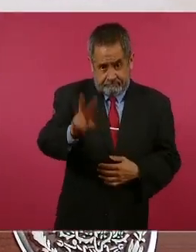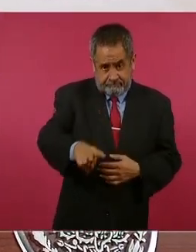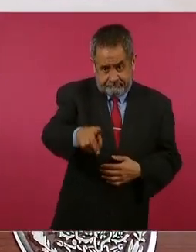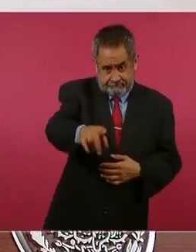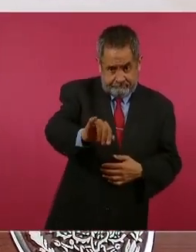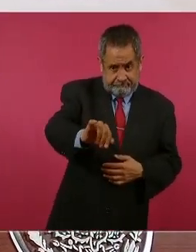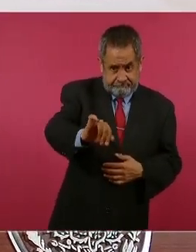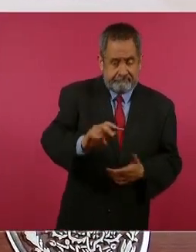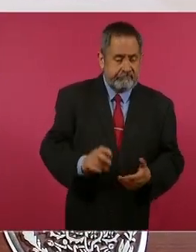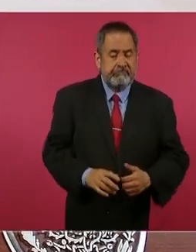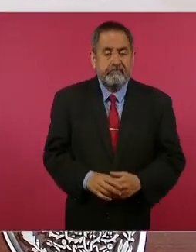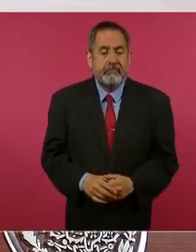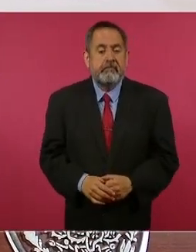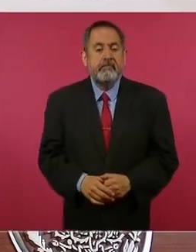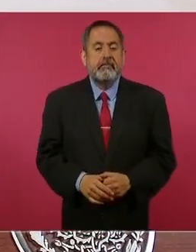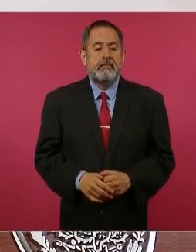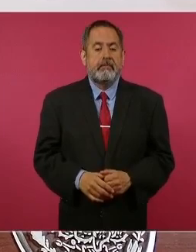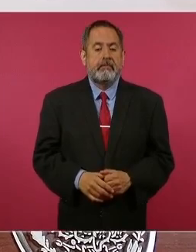hay